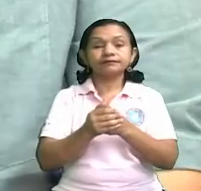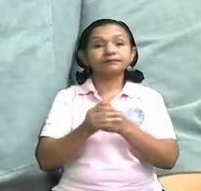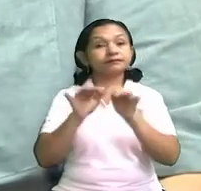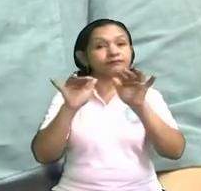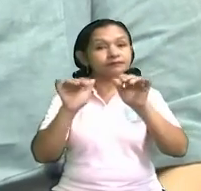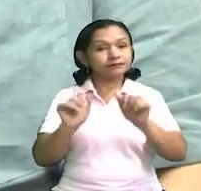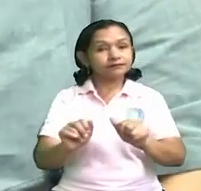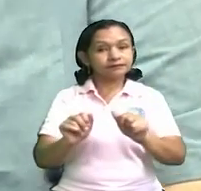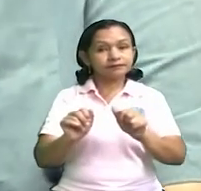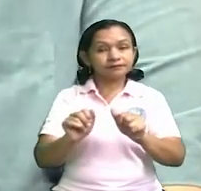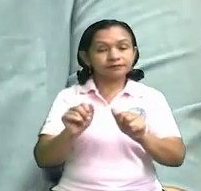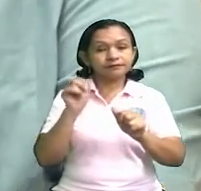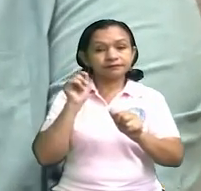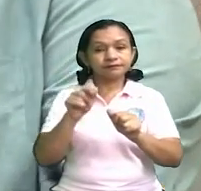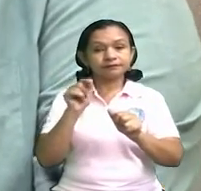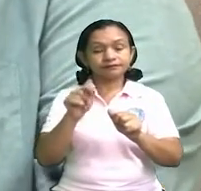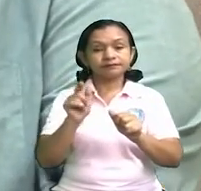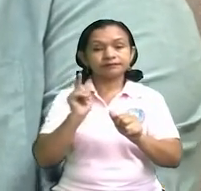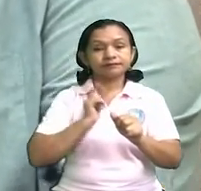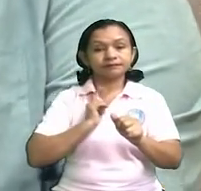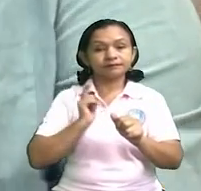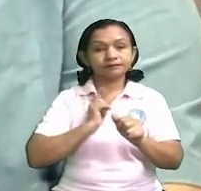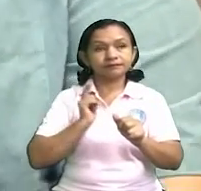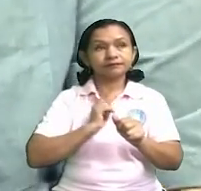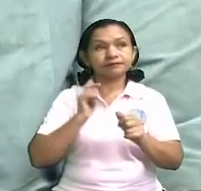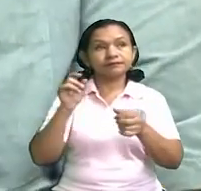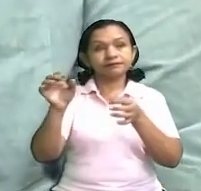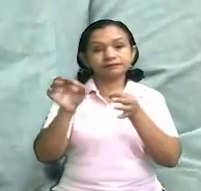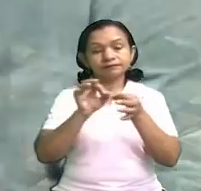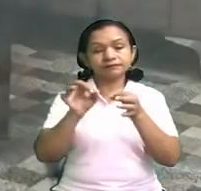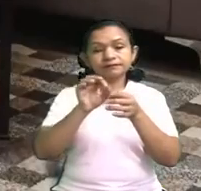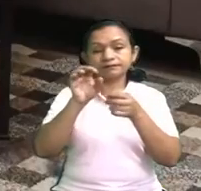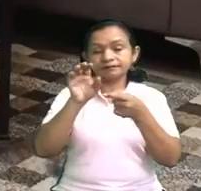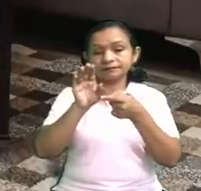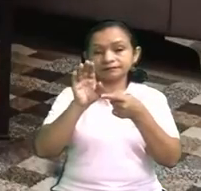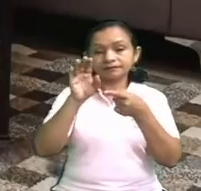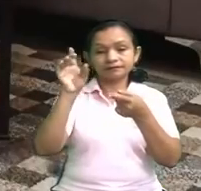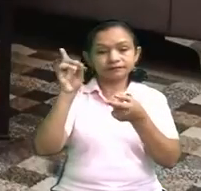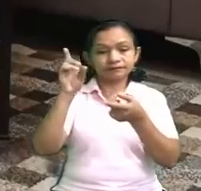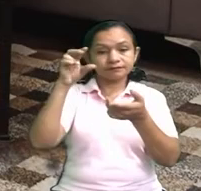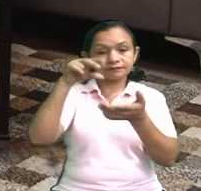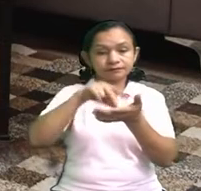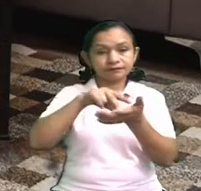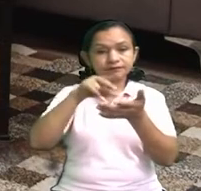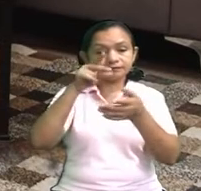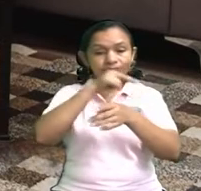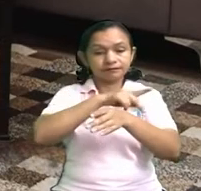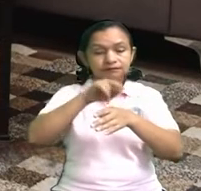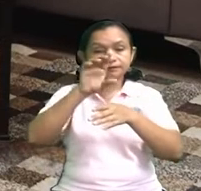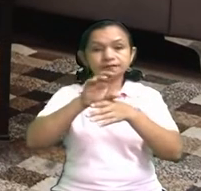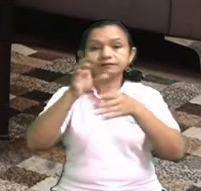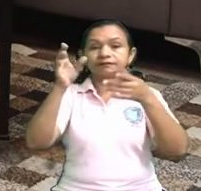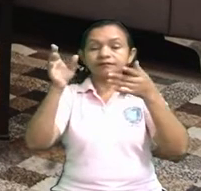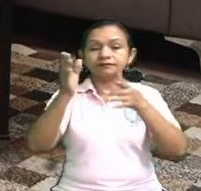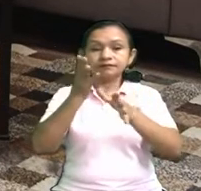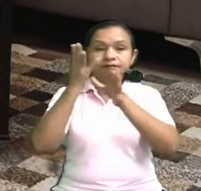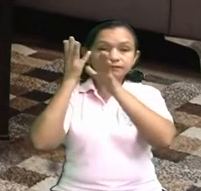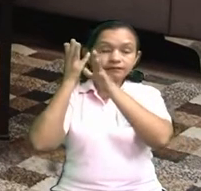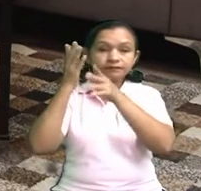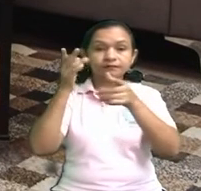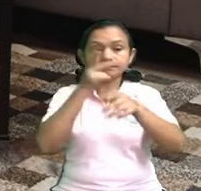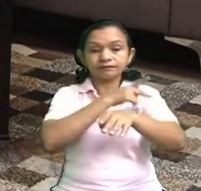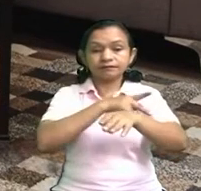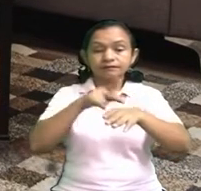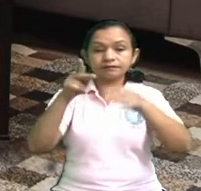pasando, inauguramos ahí también isla de Ometepe, Bonanza, el Tuma, la área de Puerto Sandino, San Juan del Sur. Puerto Sandino